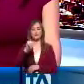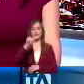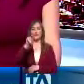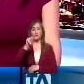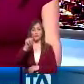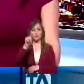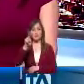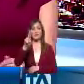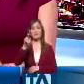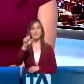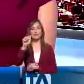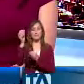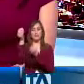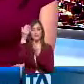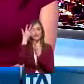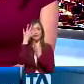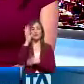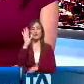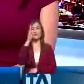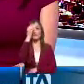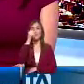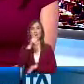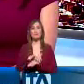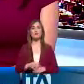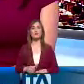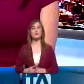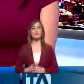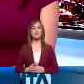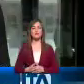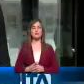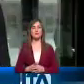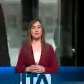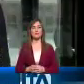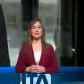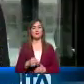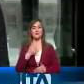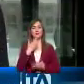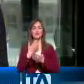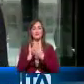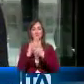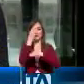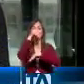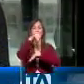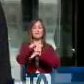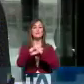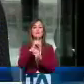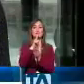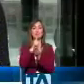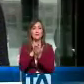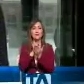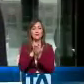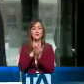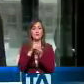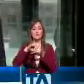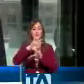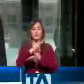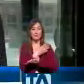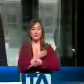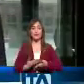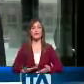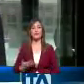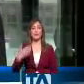tiene la información. Hola, Andrea, muy buenas tardes. Adelante, por favor. Gracias, ¿cómo están? Muy buenas tardes. Así es, Guadalupe Yori mantuvo